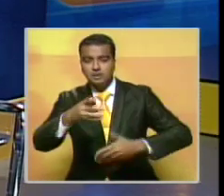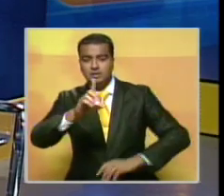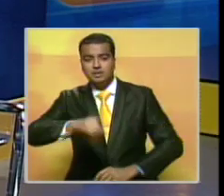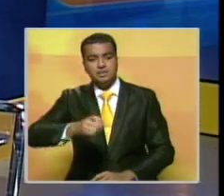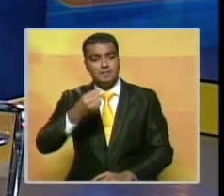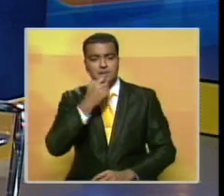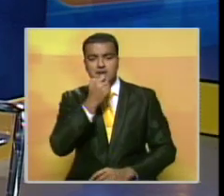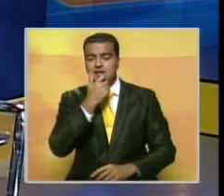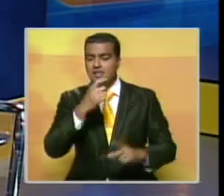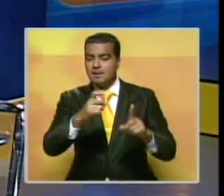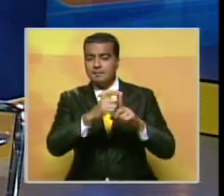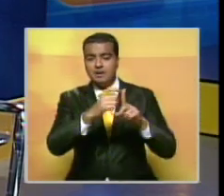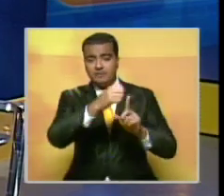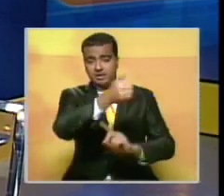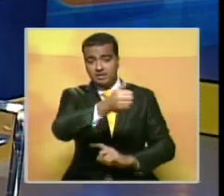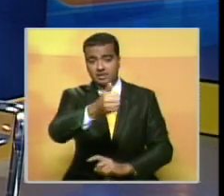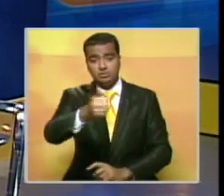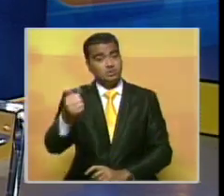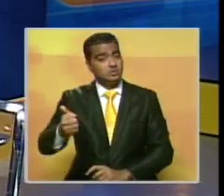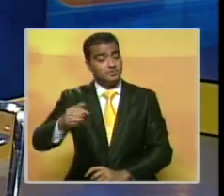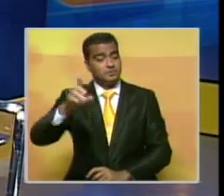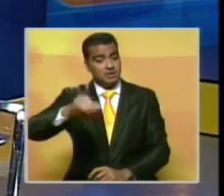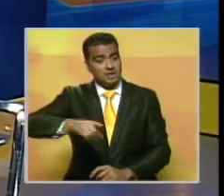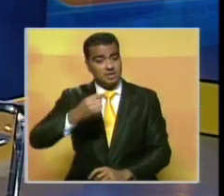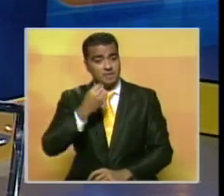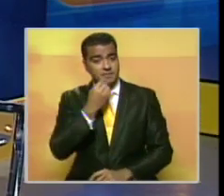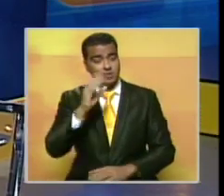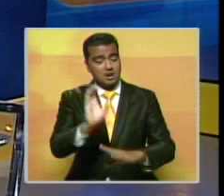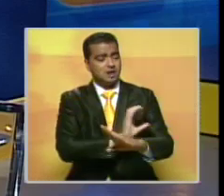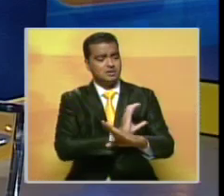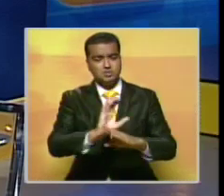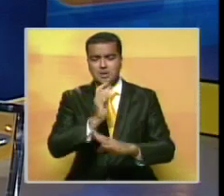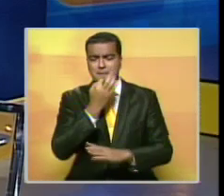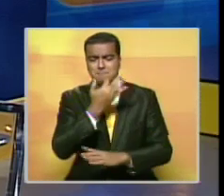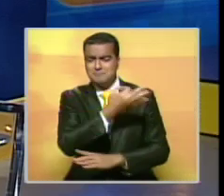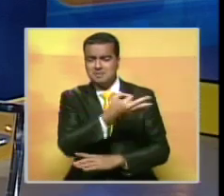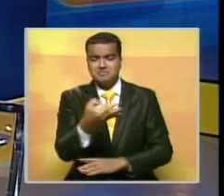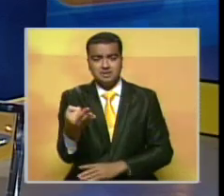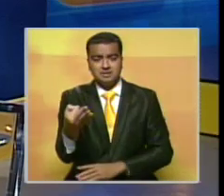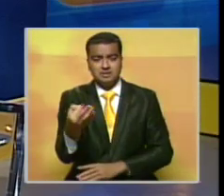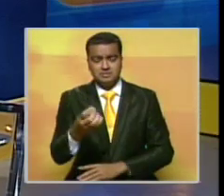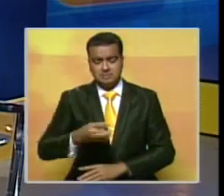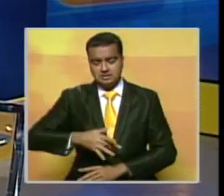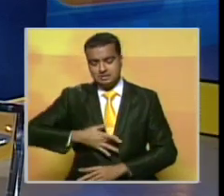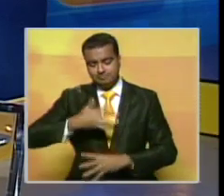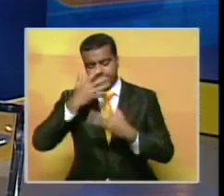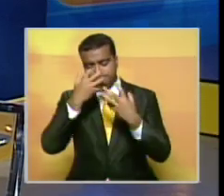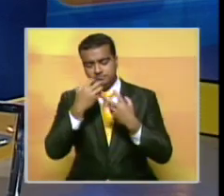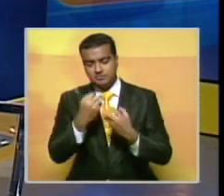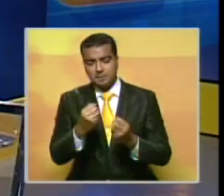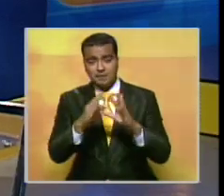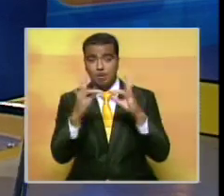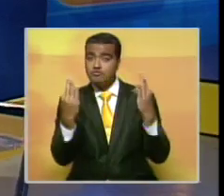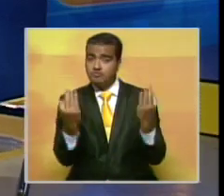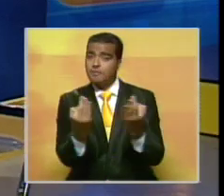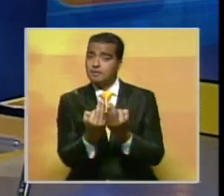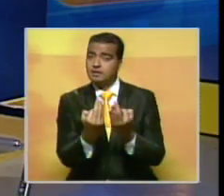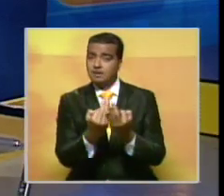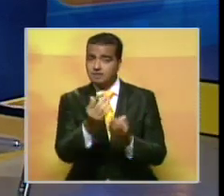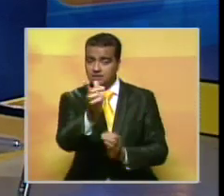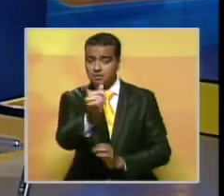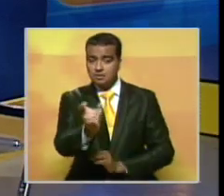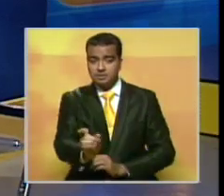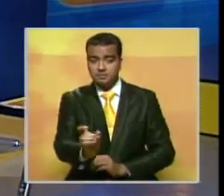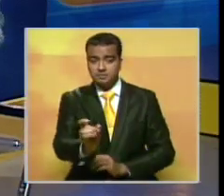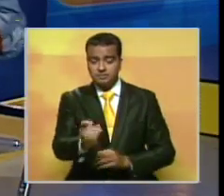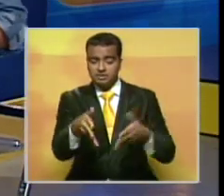lindas palabras de cada uno de ellos y por supuesto unas canciones maravillosas. Nuestras más sentidas condolencias para los familiares del tío Simón, quien